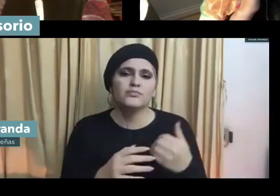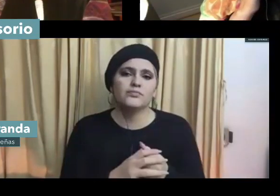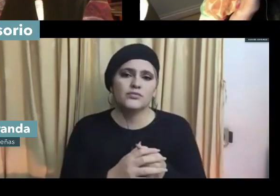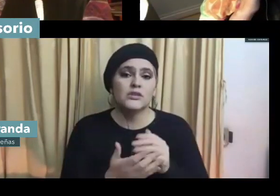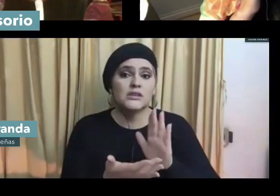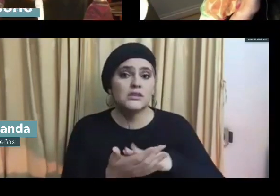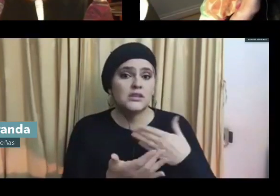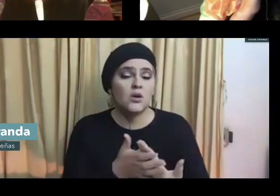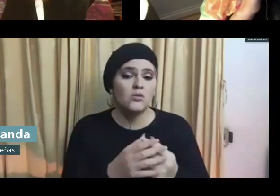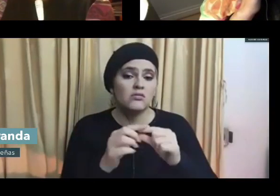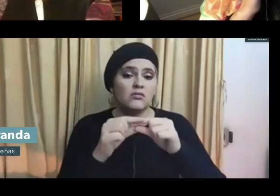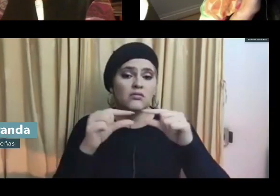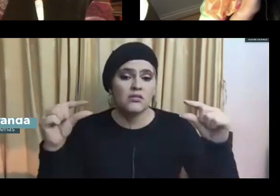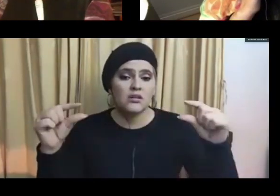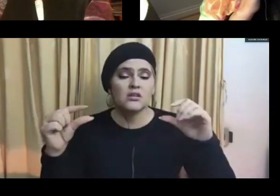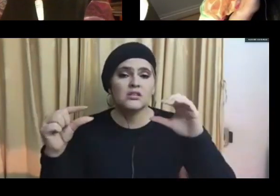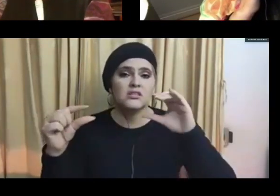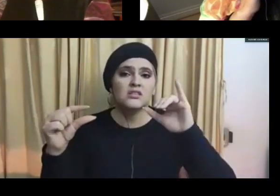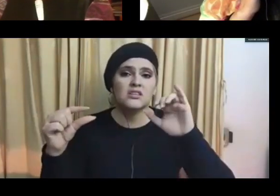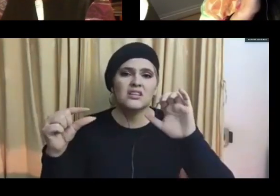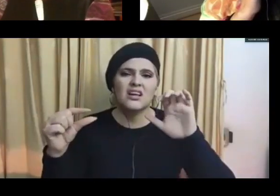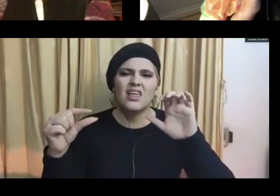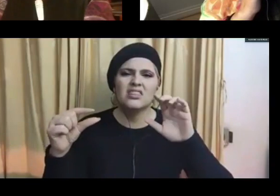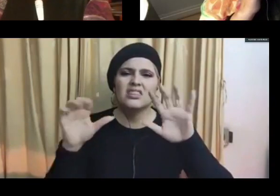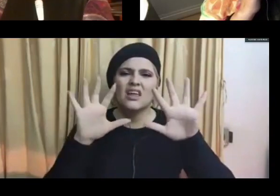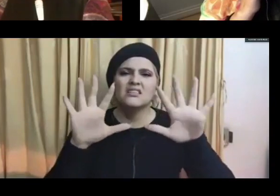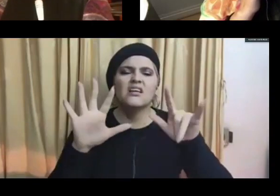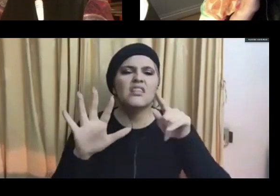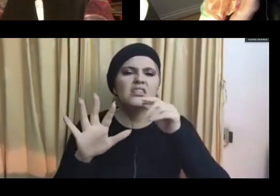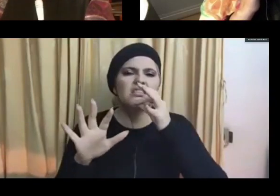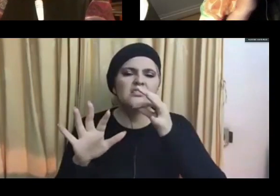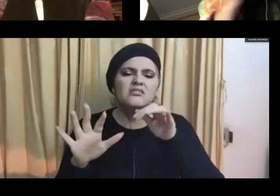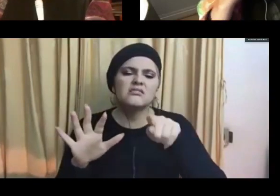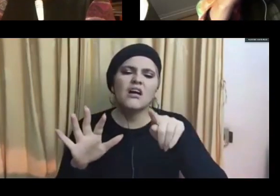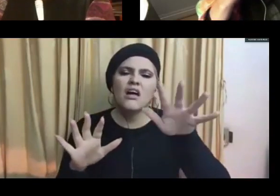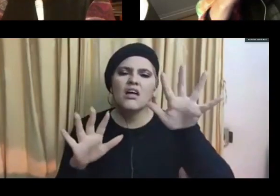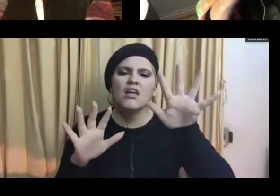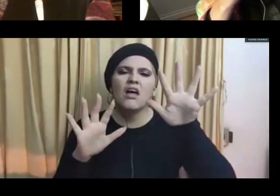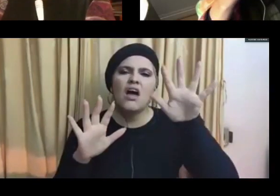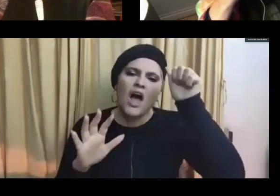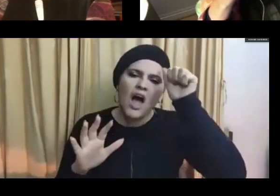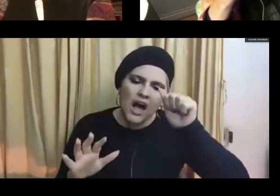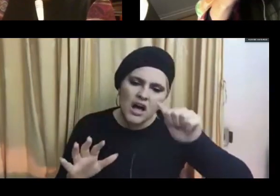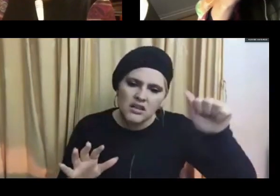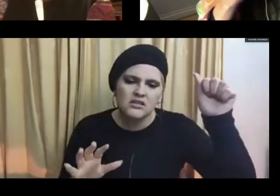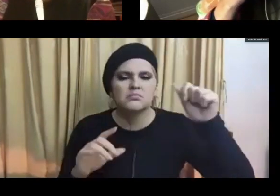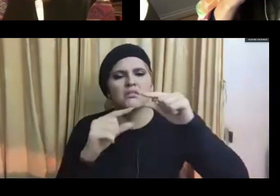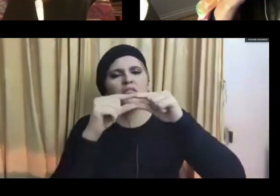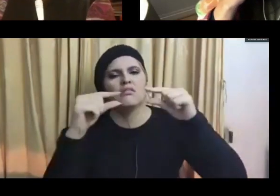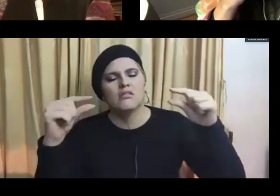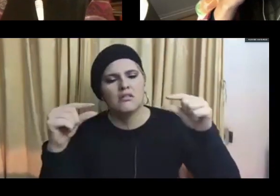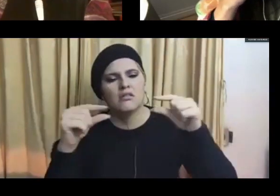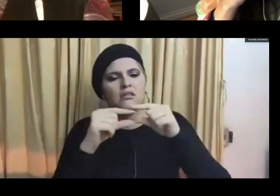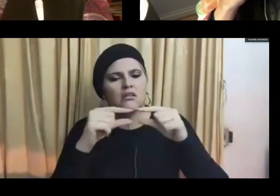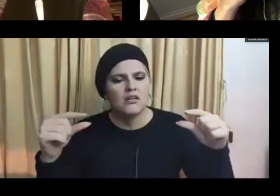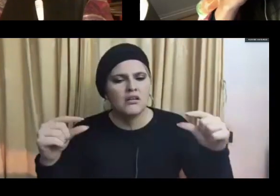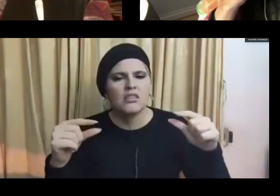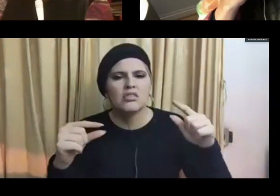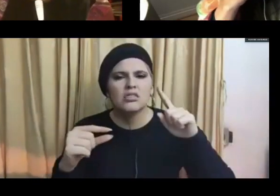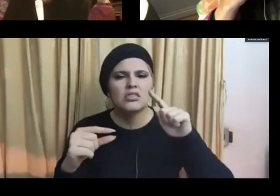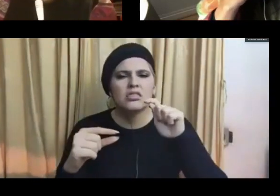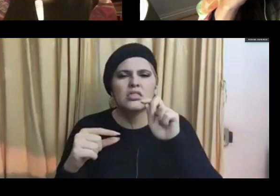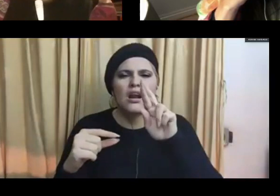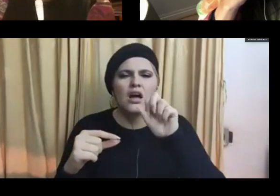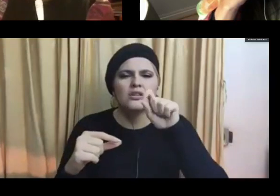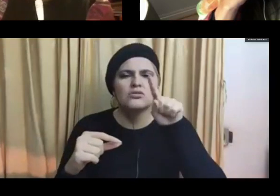el CIE-10, que todavía habla de Asperger y habla de trastorno desintegrativo, autismo